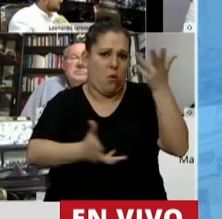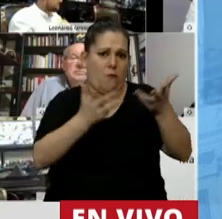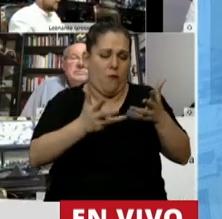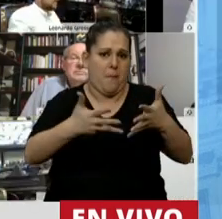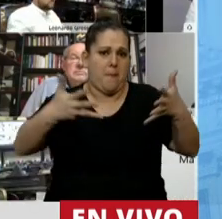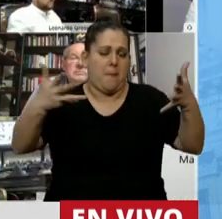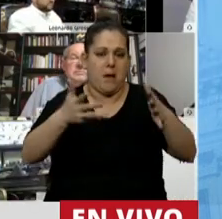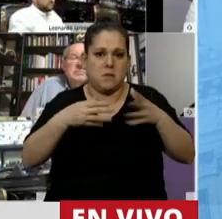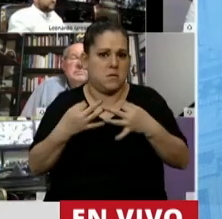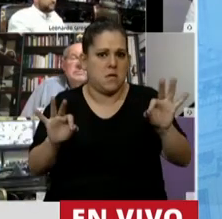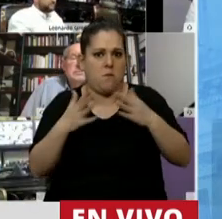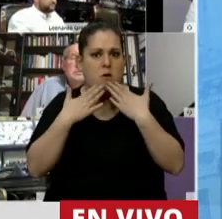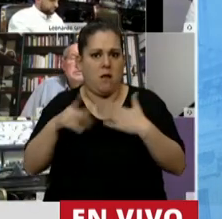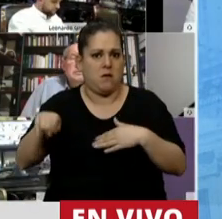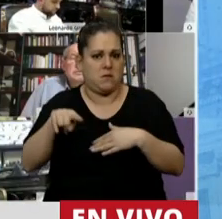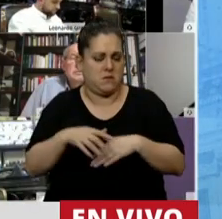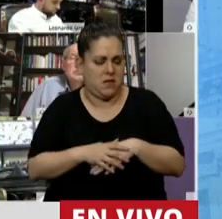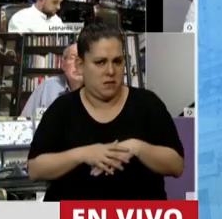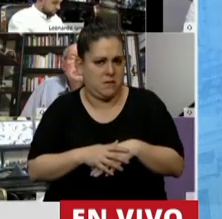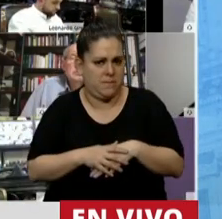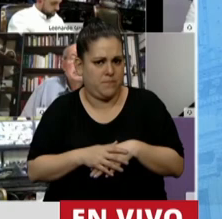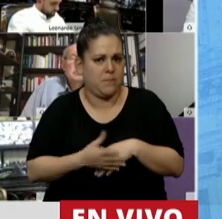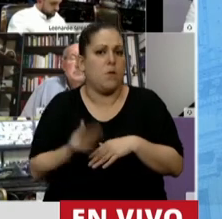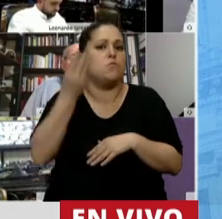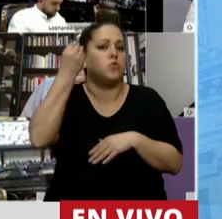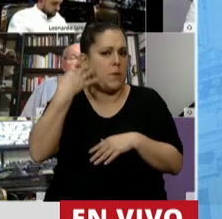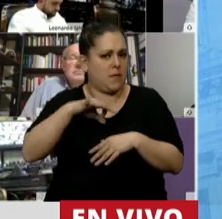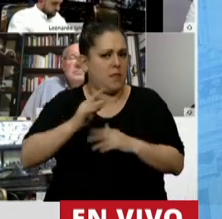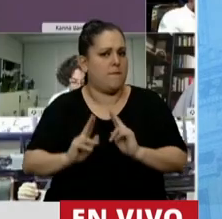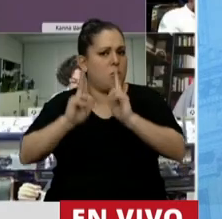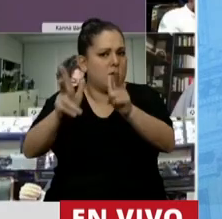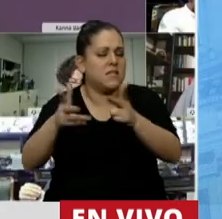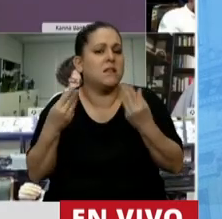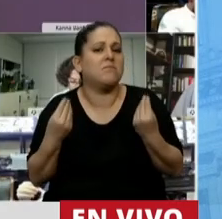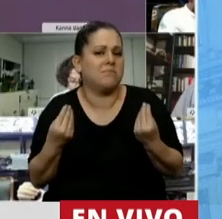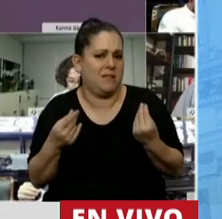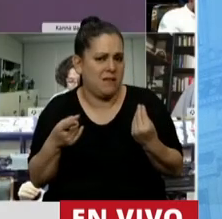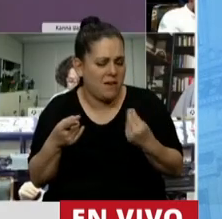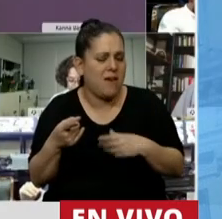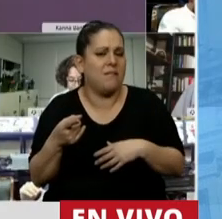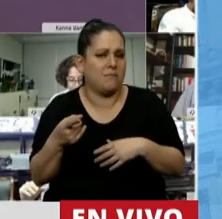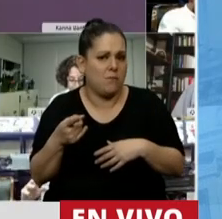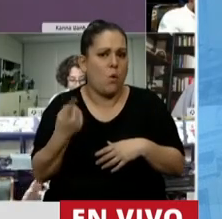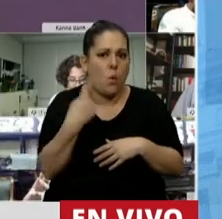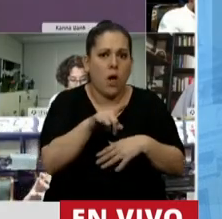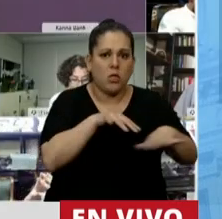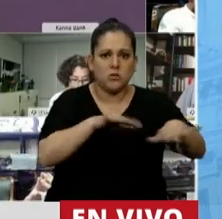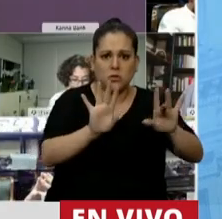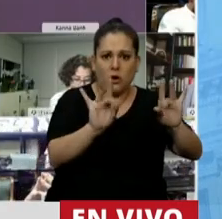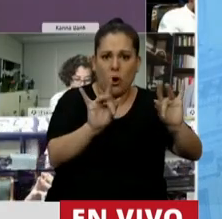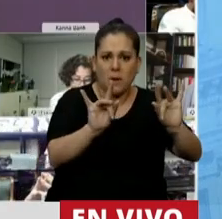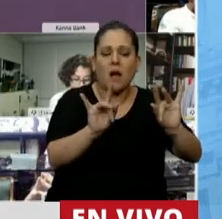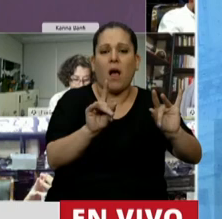Y también hay que decirlo, muchas veces, y sobre todo cuando las cosas se complican, cuenta con